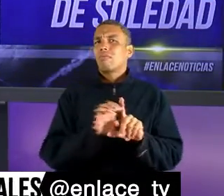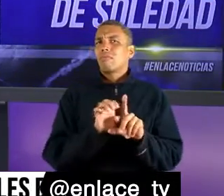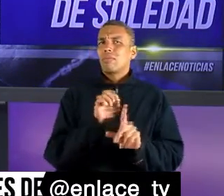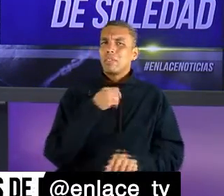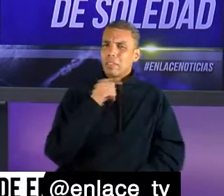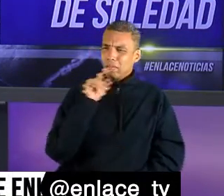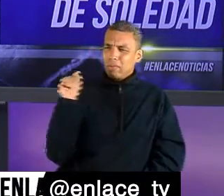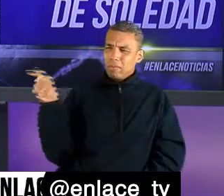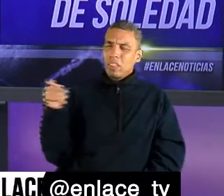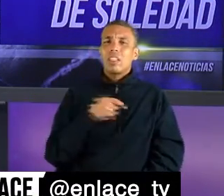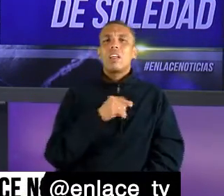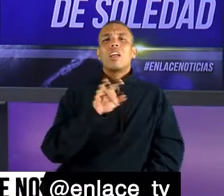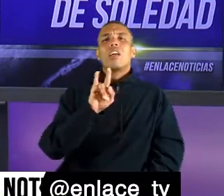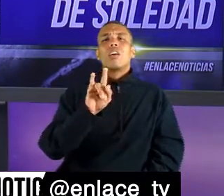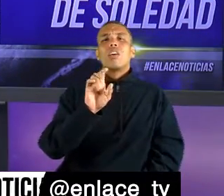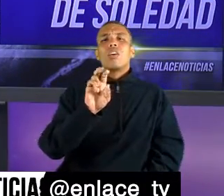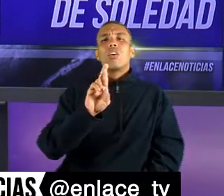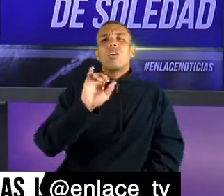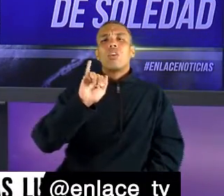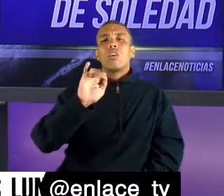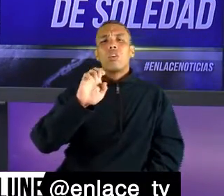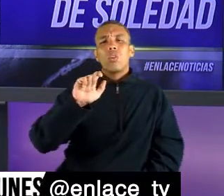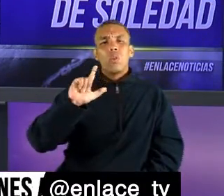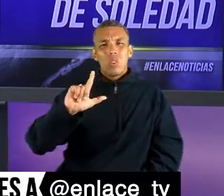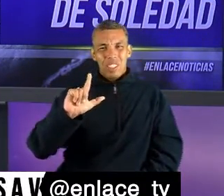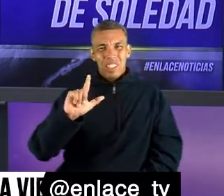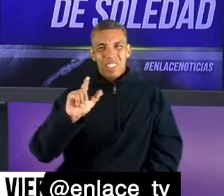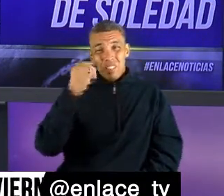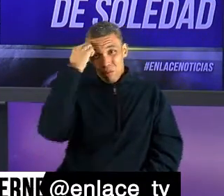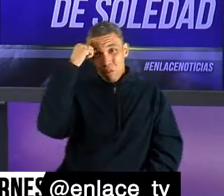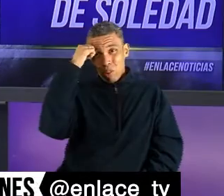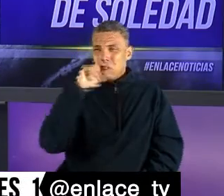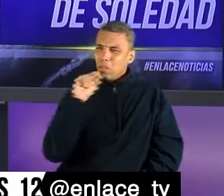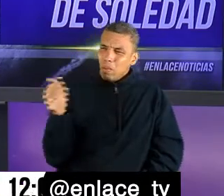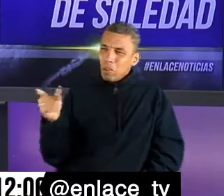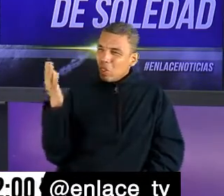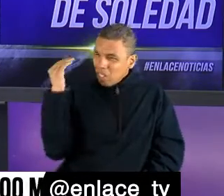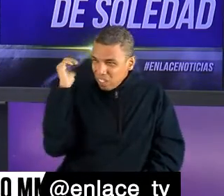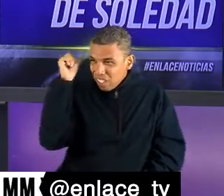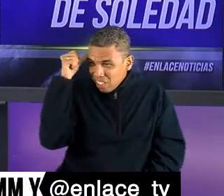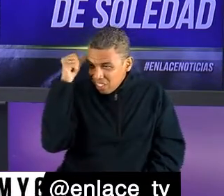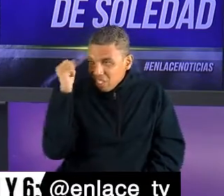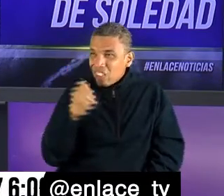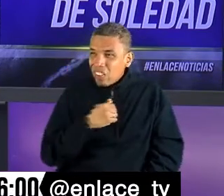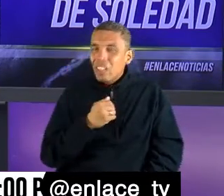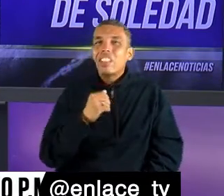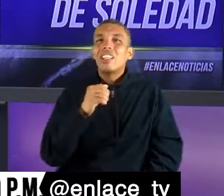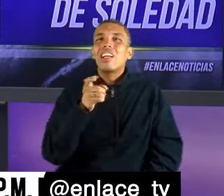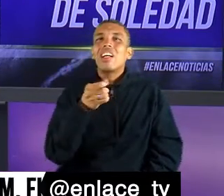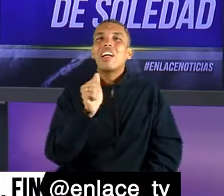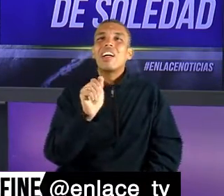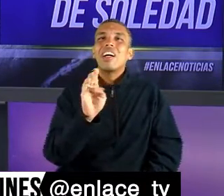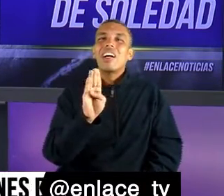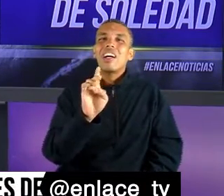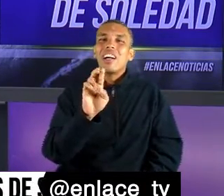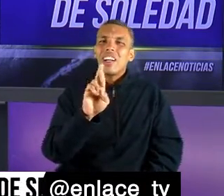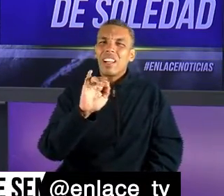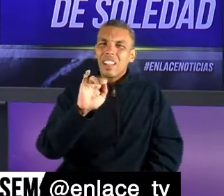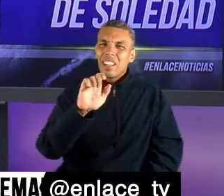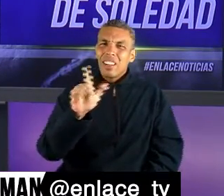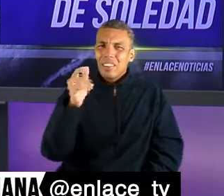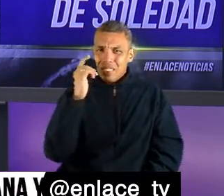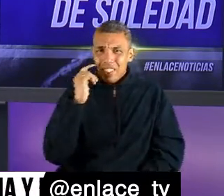domingo 2 años de la muerte del Nobel de Literatura Gabriel García Márquez. Distintas actividades se cumplieron hoy para recordar su